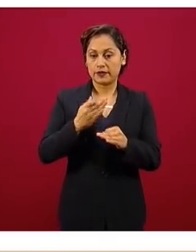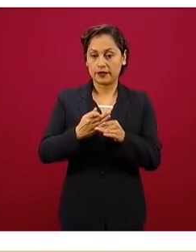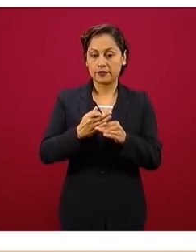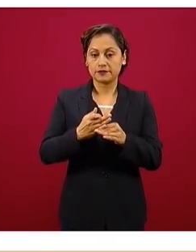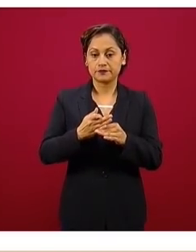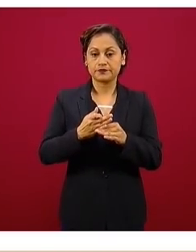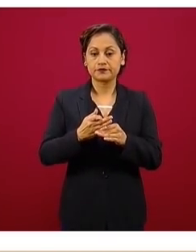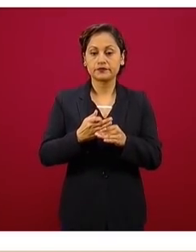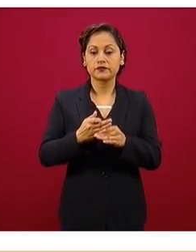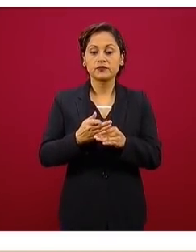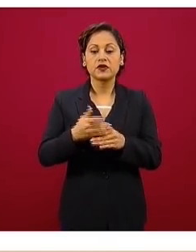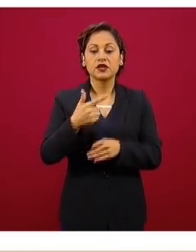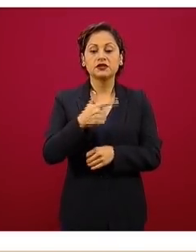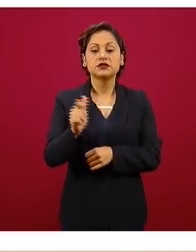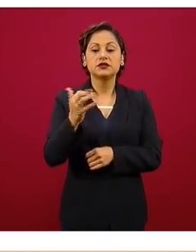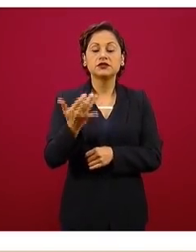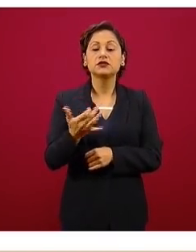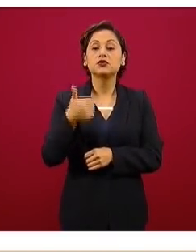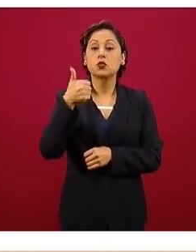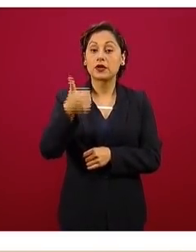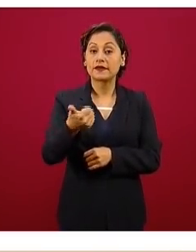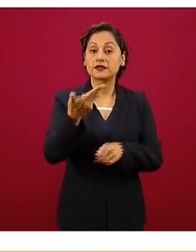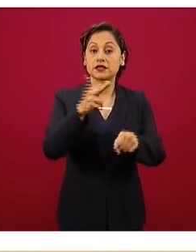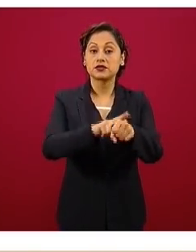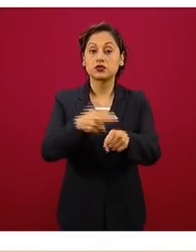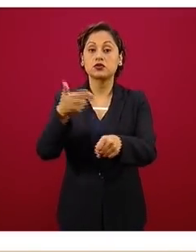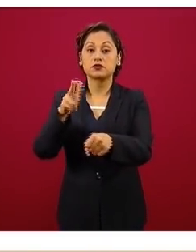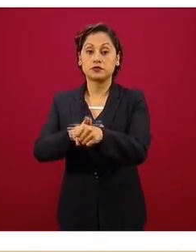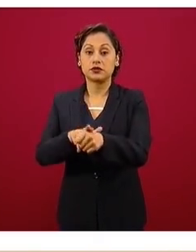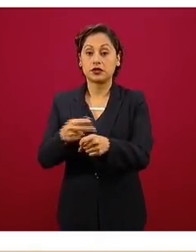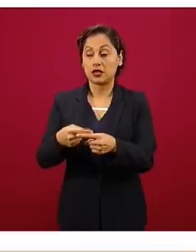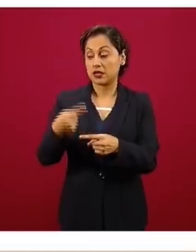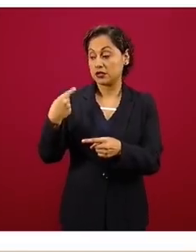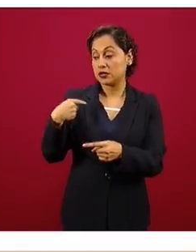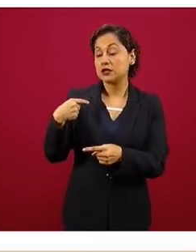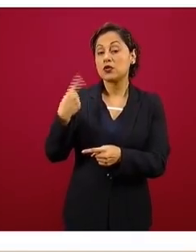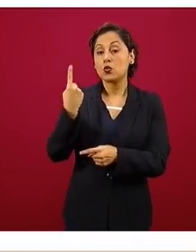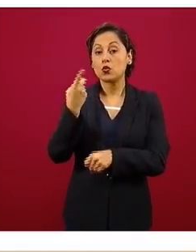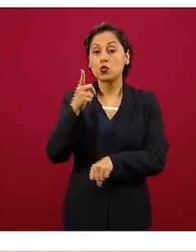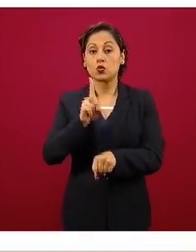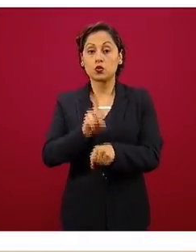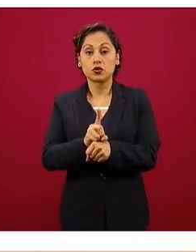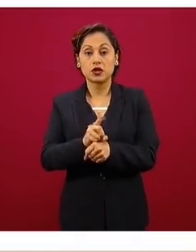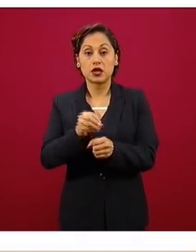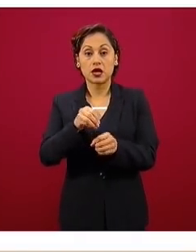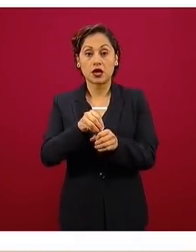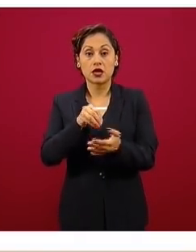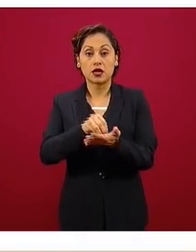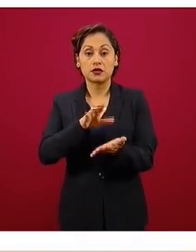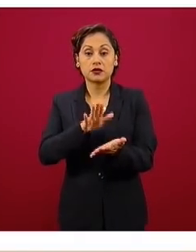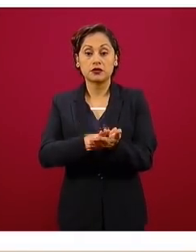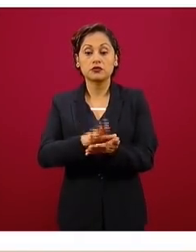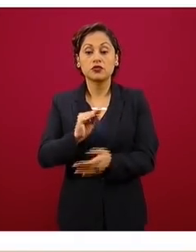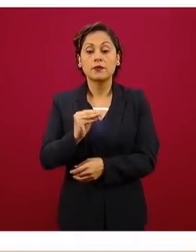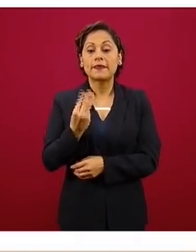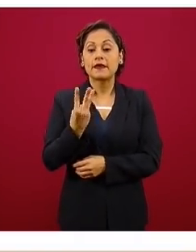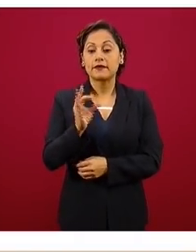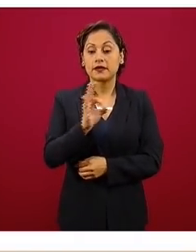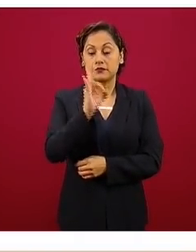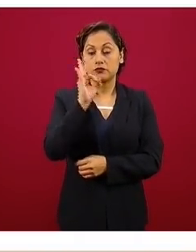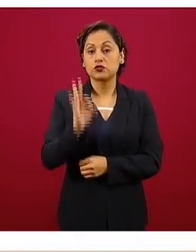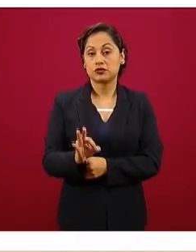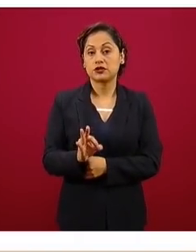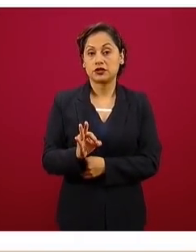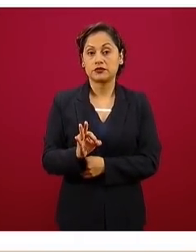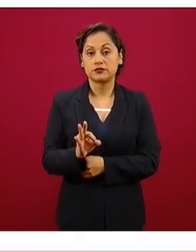los 756 hospitales, en las últimas 24 horas reportó 93%, y de